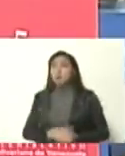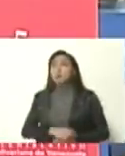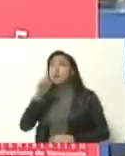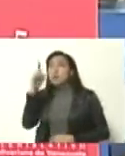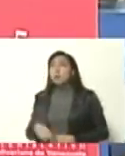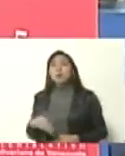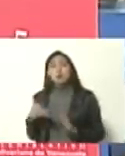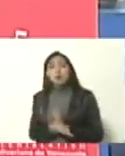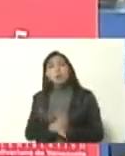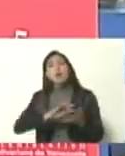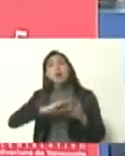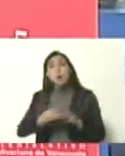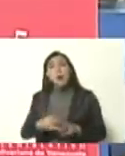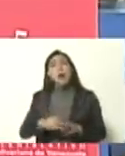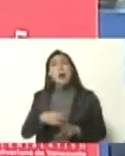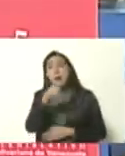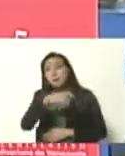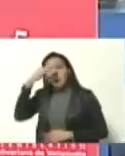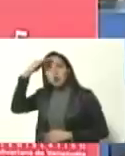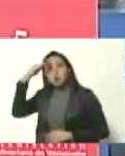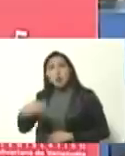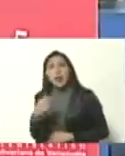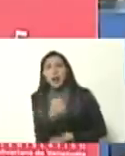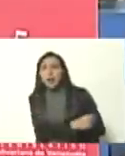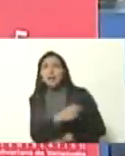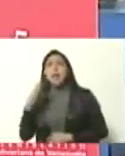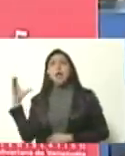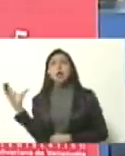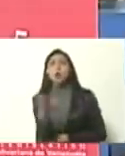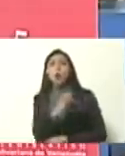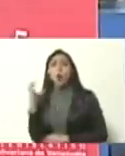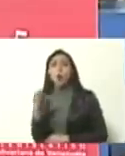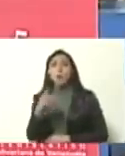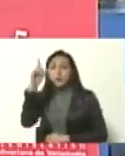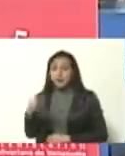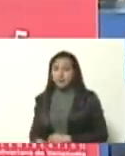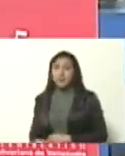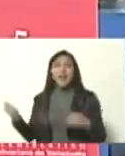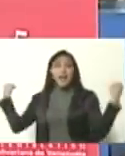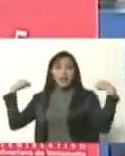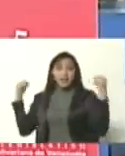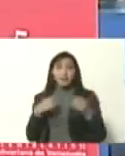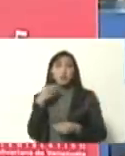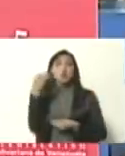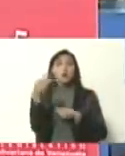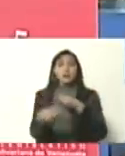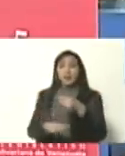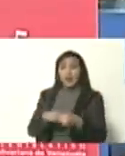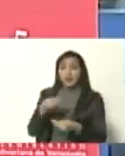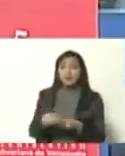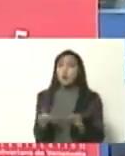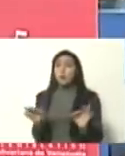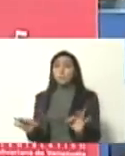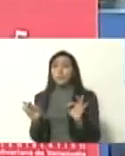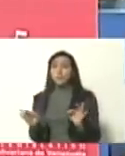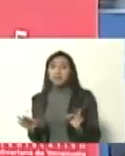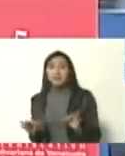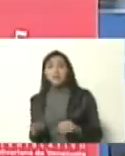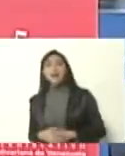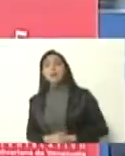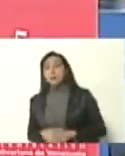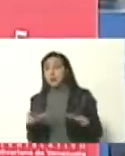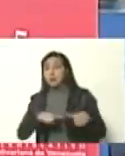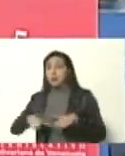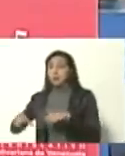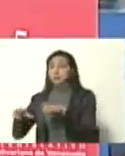campamentos de mercenarios y paramilitares en Colombia, sobre el entrenamiento en Colombia, específicamente en Chinácota,